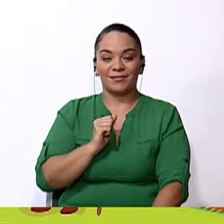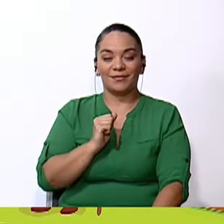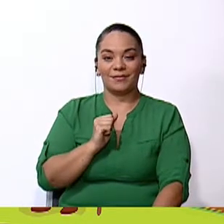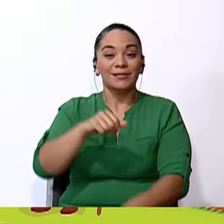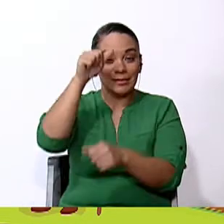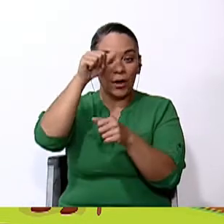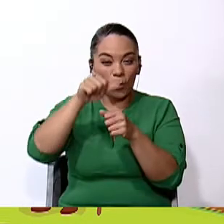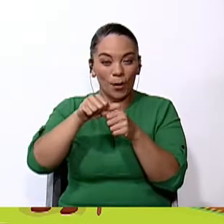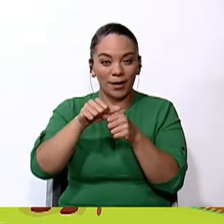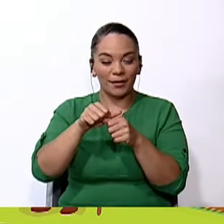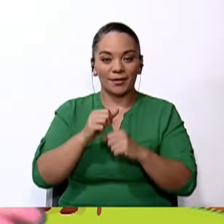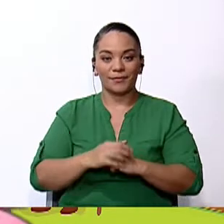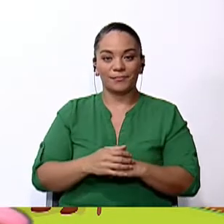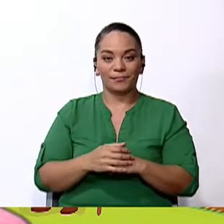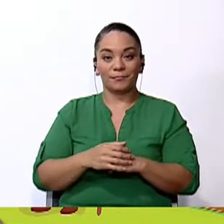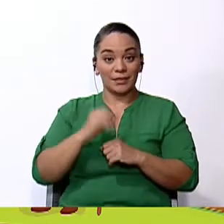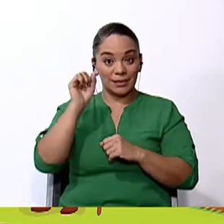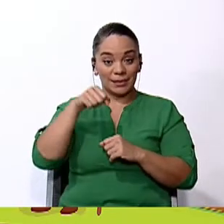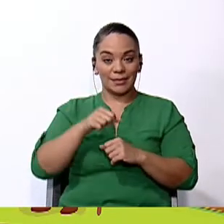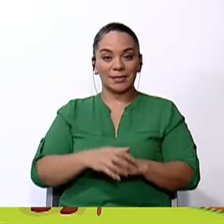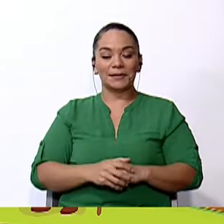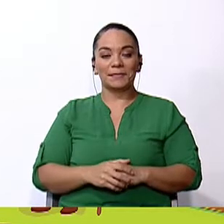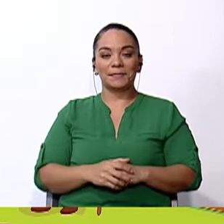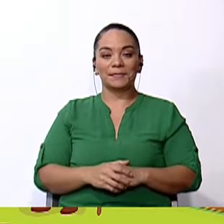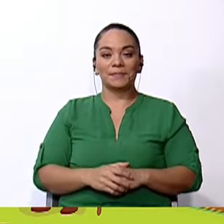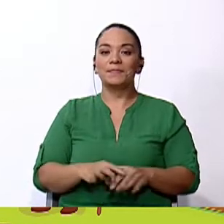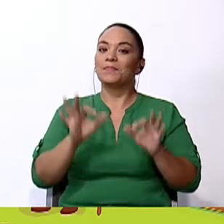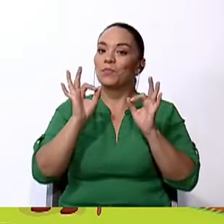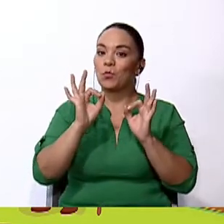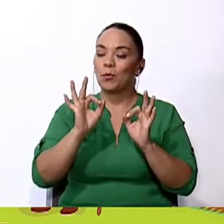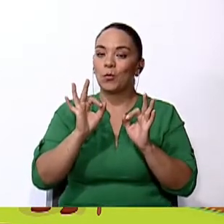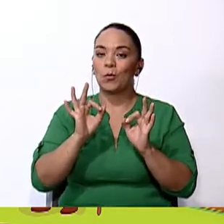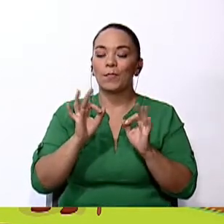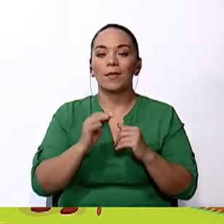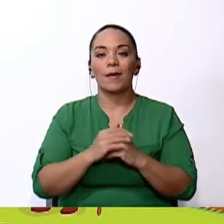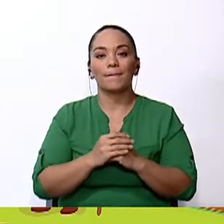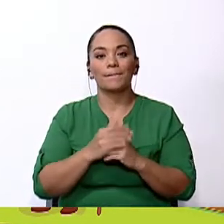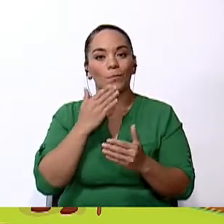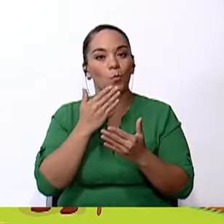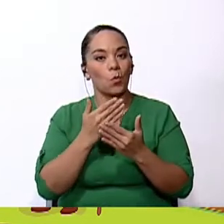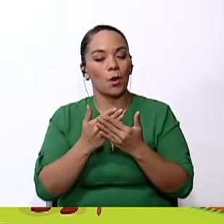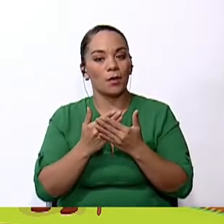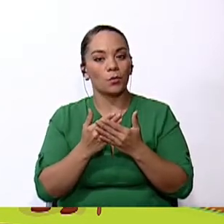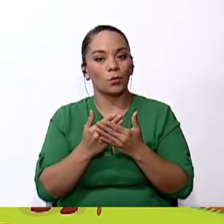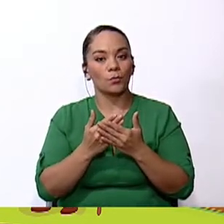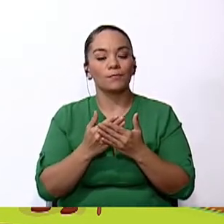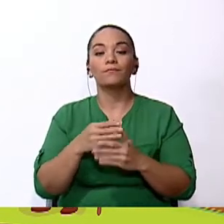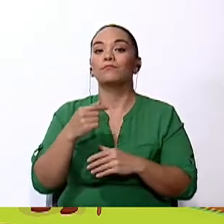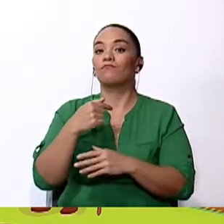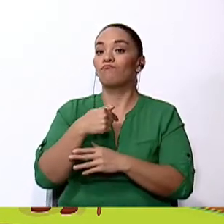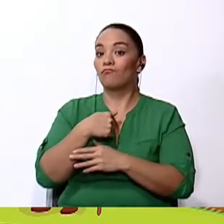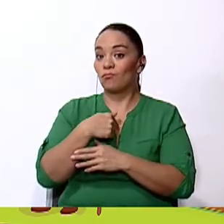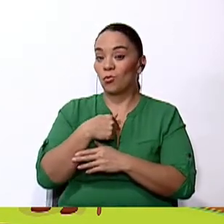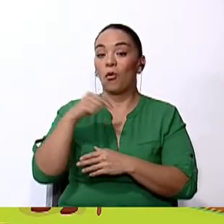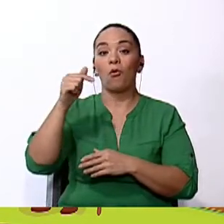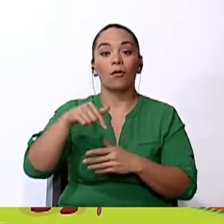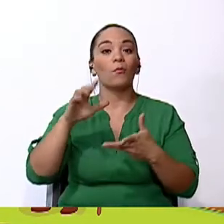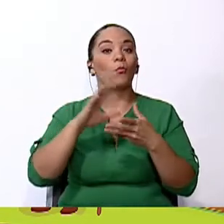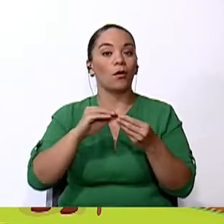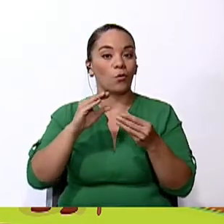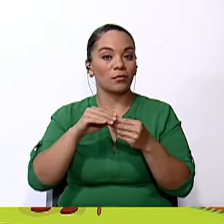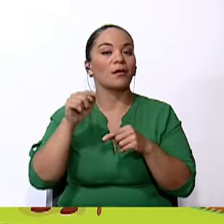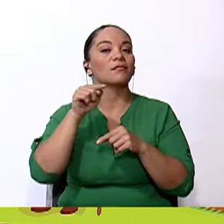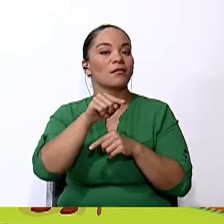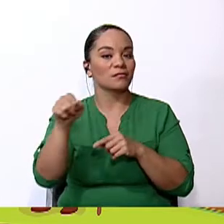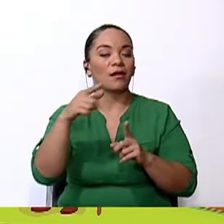¿Lo recuerdan? Sí. Bueno, y si no, yo les voy aquí a conversar un poquitito de esos